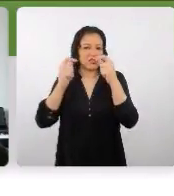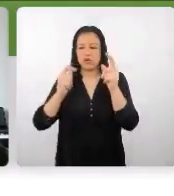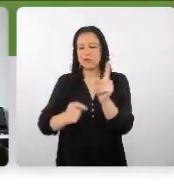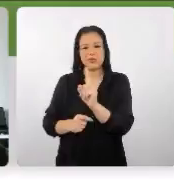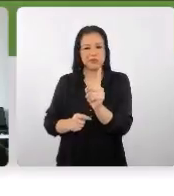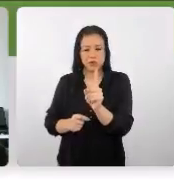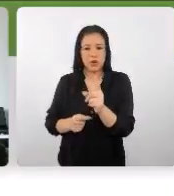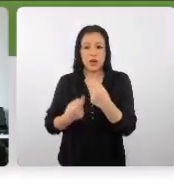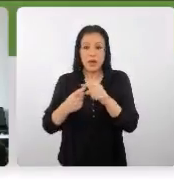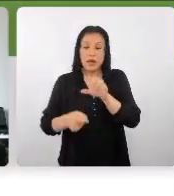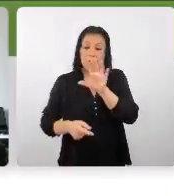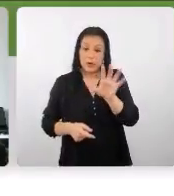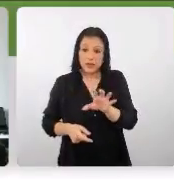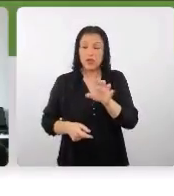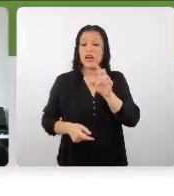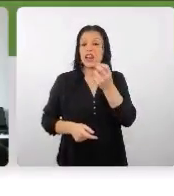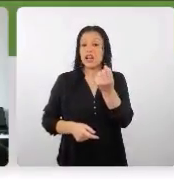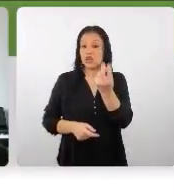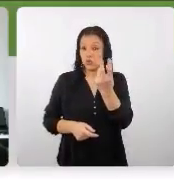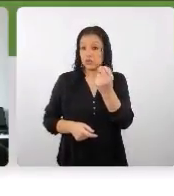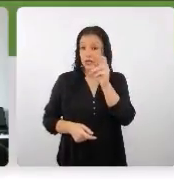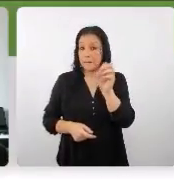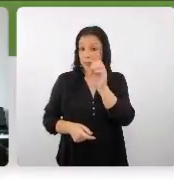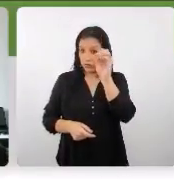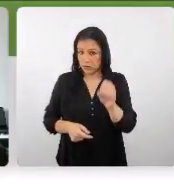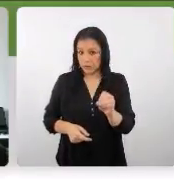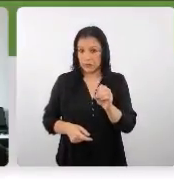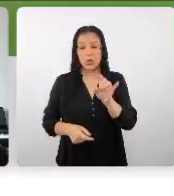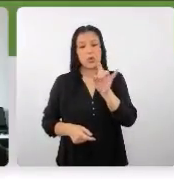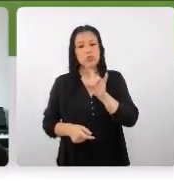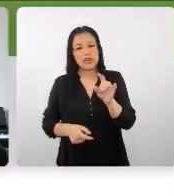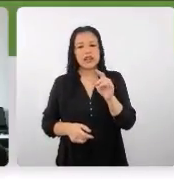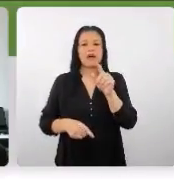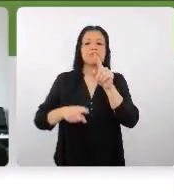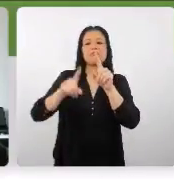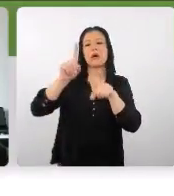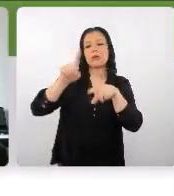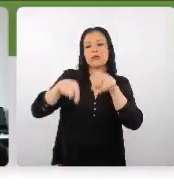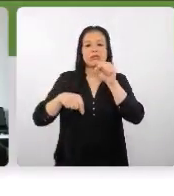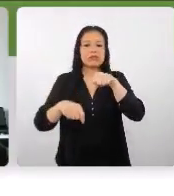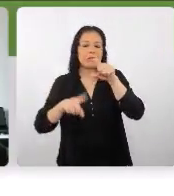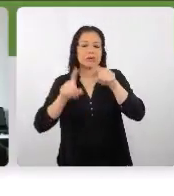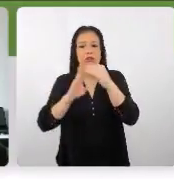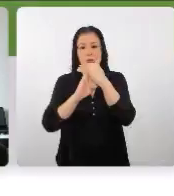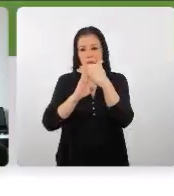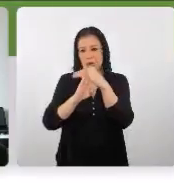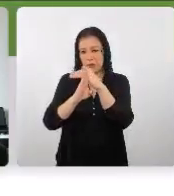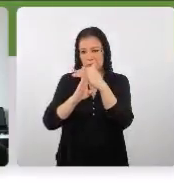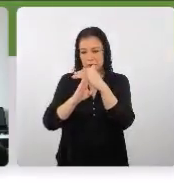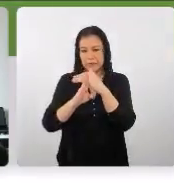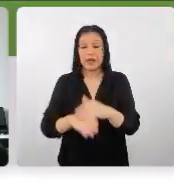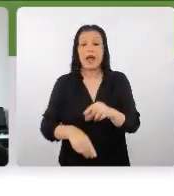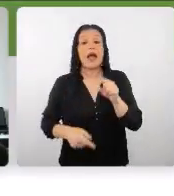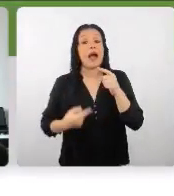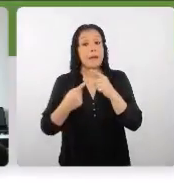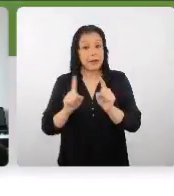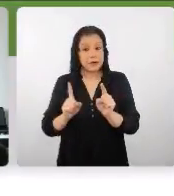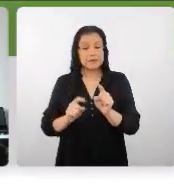Pero el 12% los usaría parcialmente. Y eso sí,